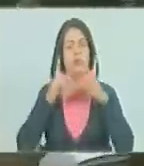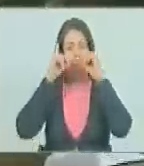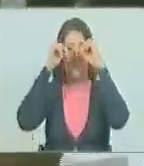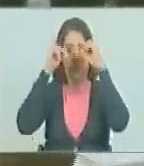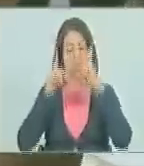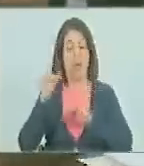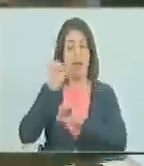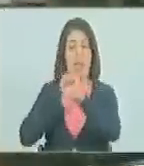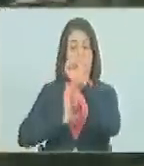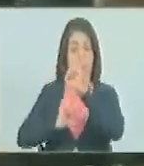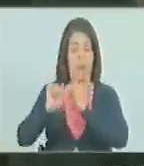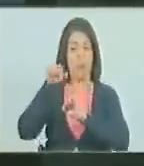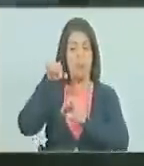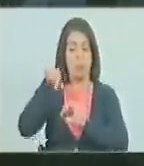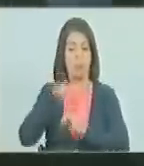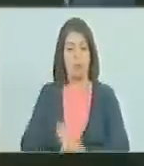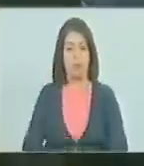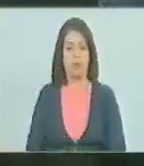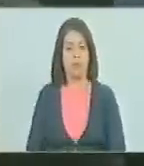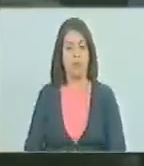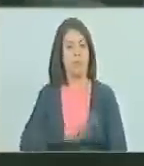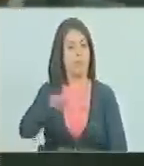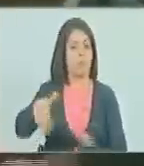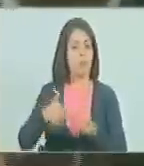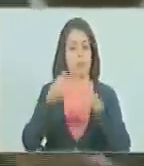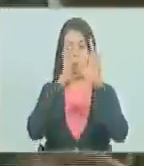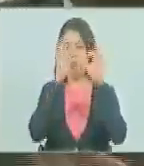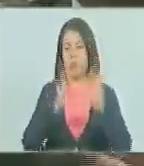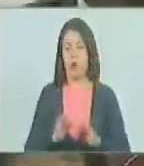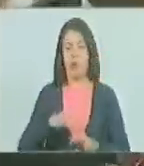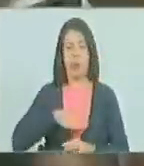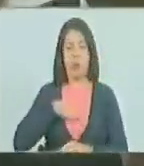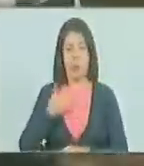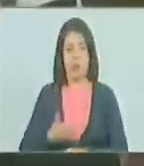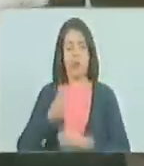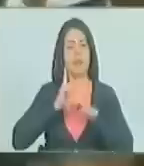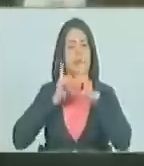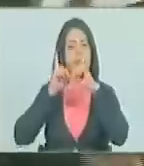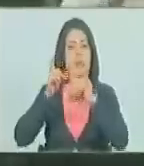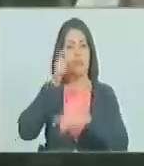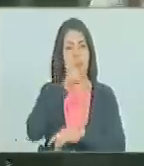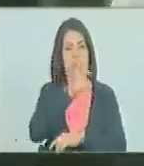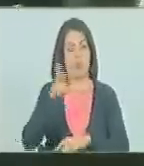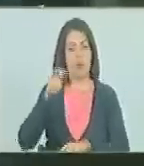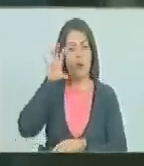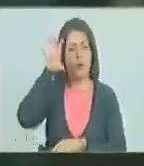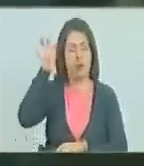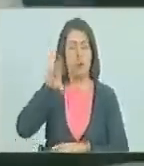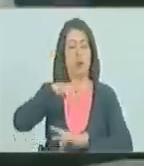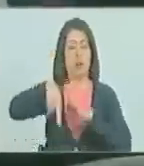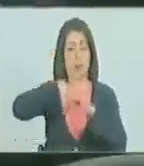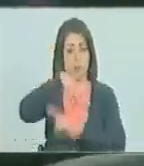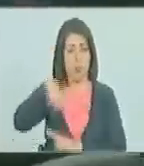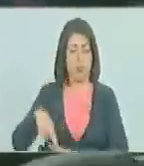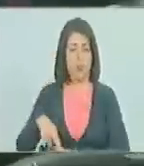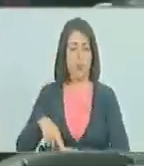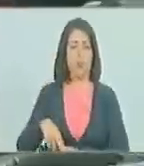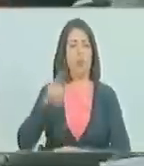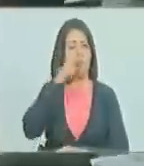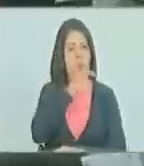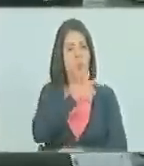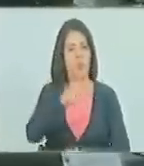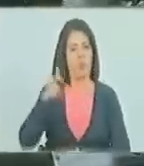de defender de todas las formas y maneras posibles la dignidad de nuestra patria, de la revolución y del